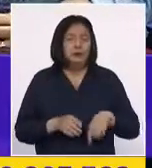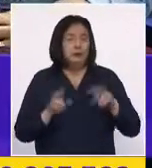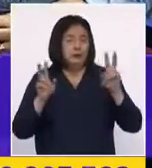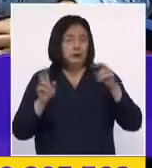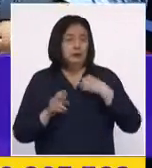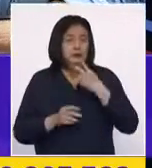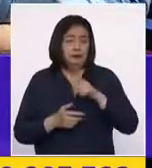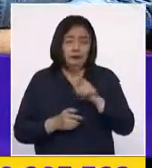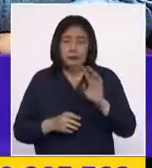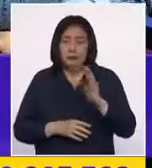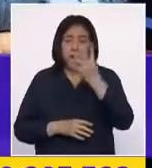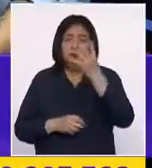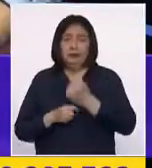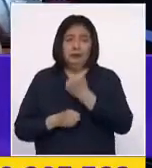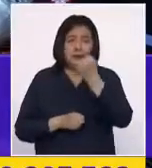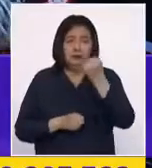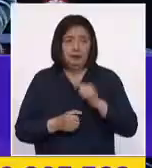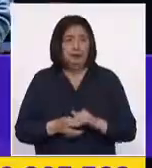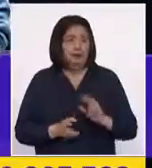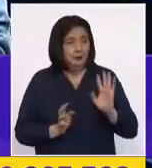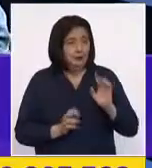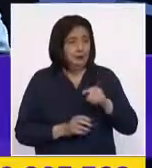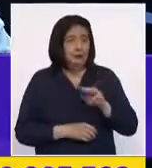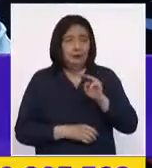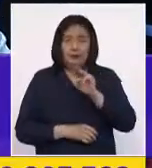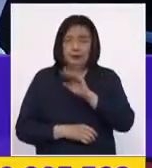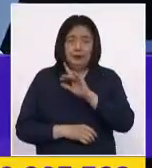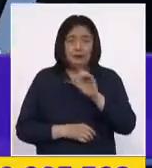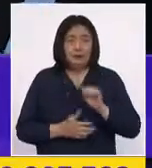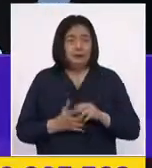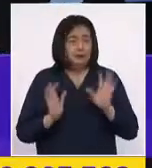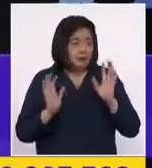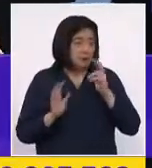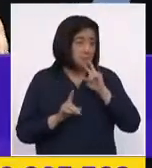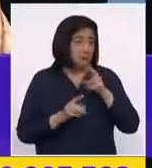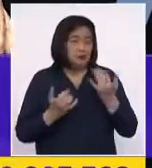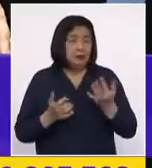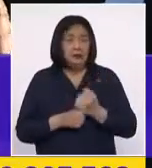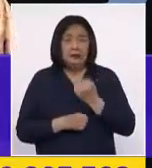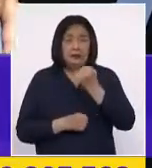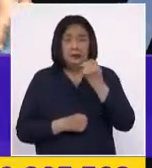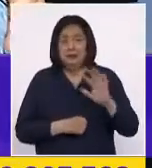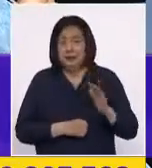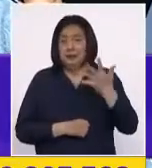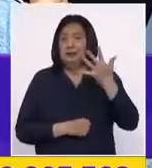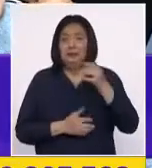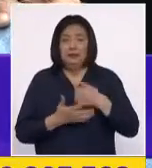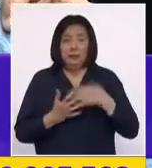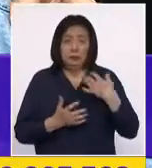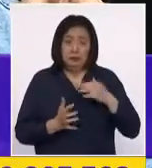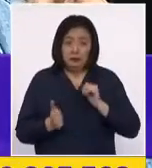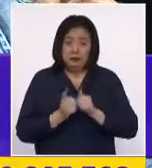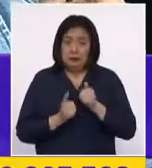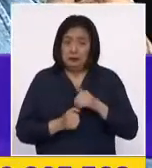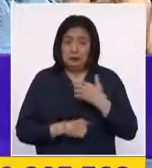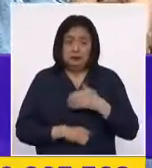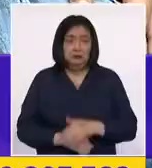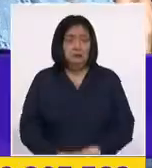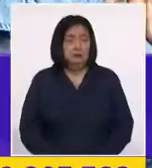mi cuarta ganadora. La cuarta temporada, Marcelita Navarro. Vamos a ver quién es el ganador o ganadora de esta quinta temporada. Está reñida, está muy